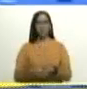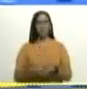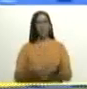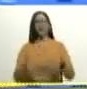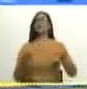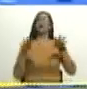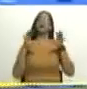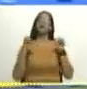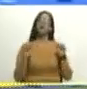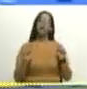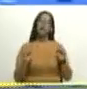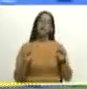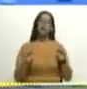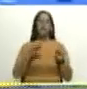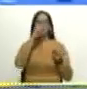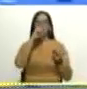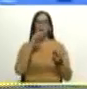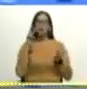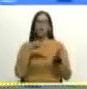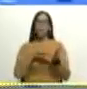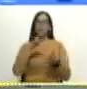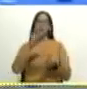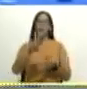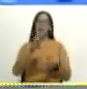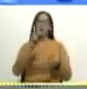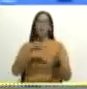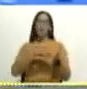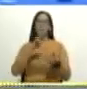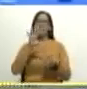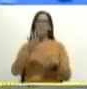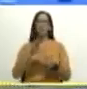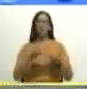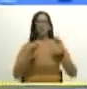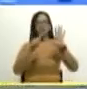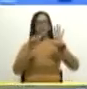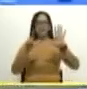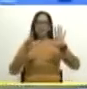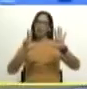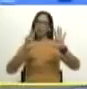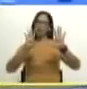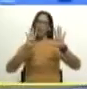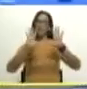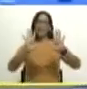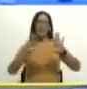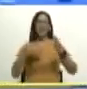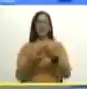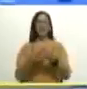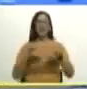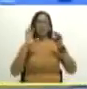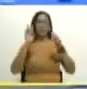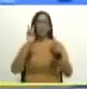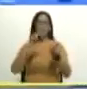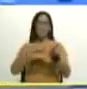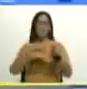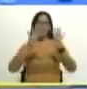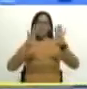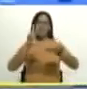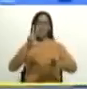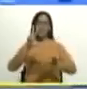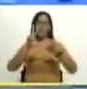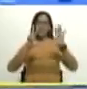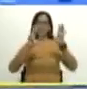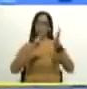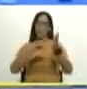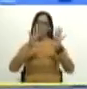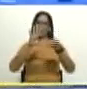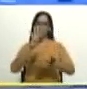entiéndase que entre los años 2004, 2005, 6, 7, 8, 9, 10, hasta el 2013-14,